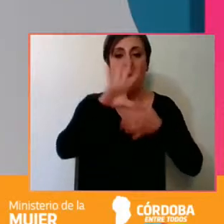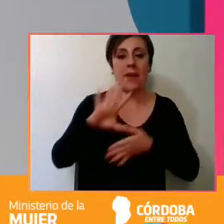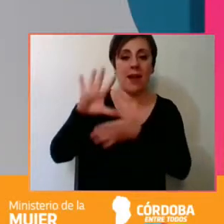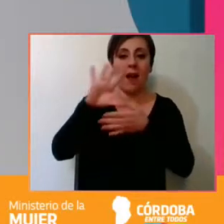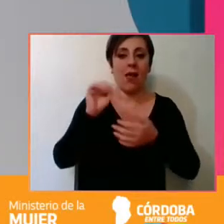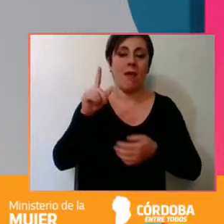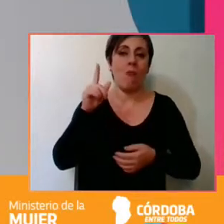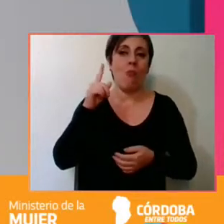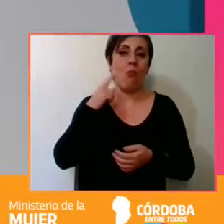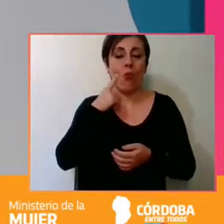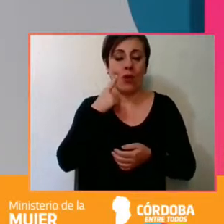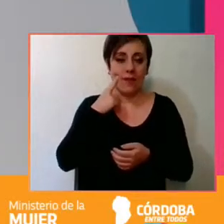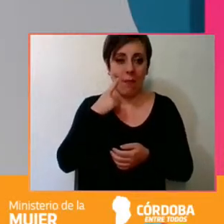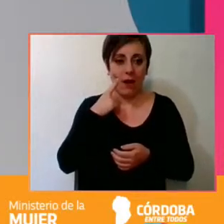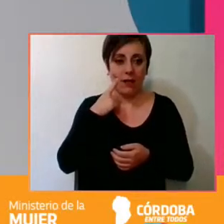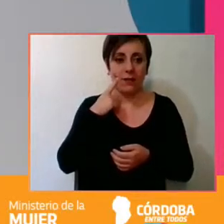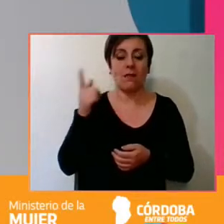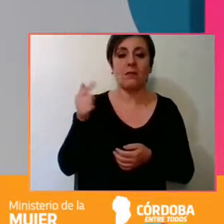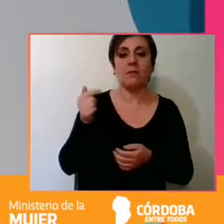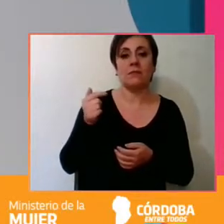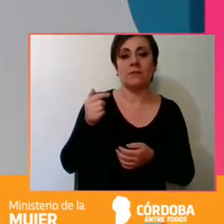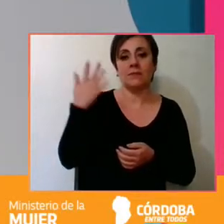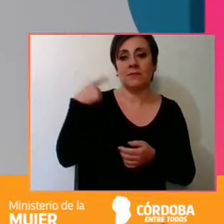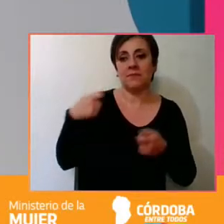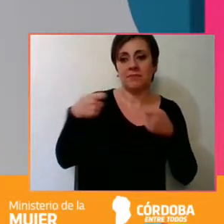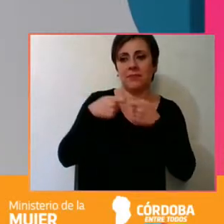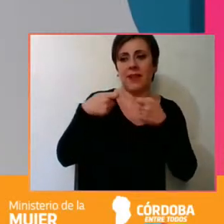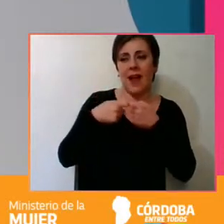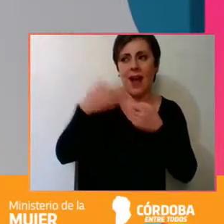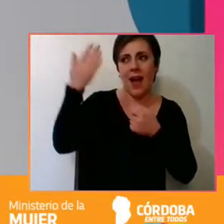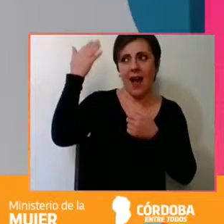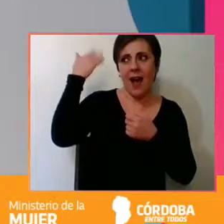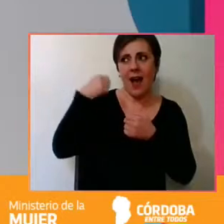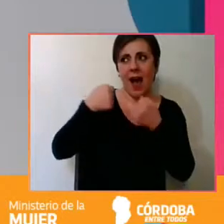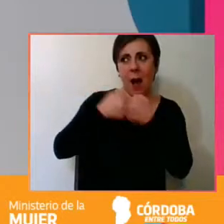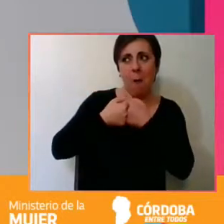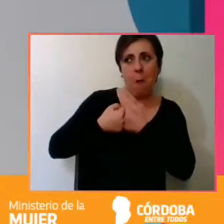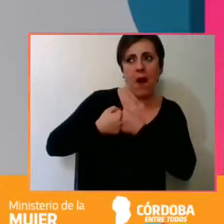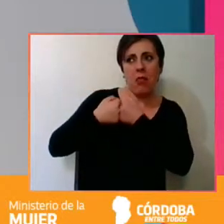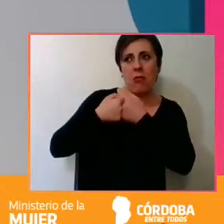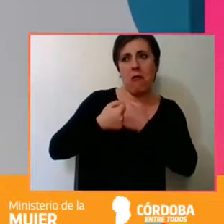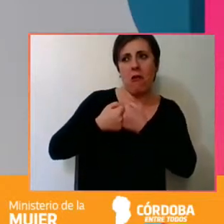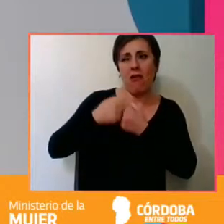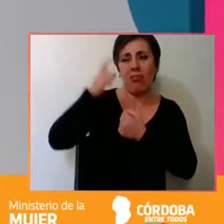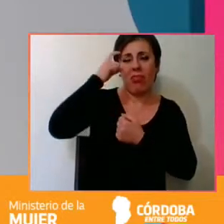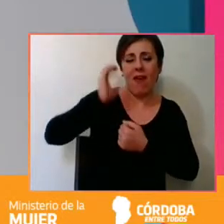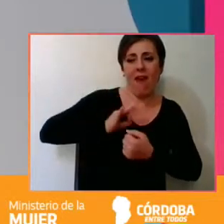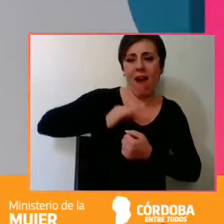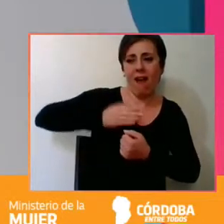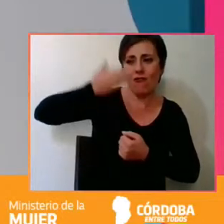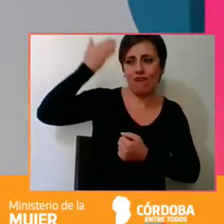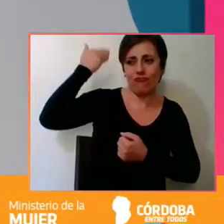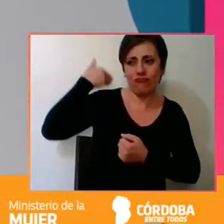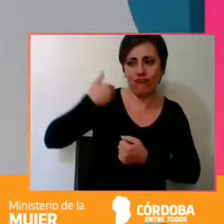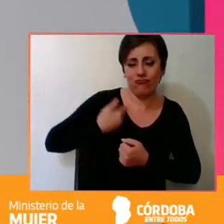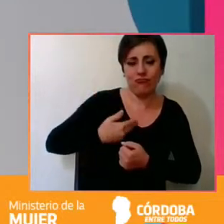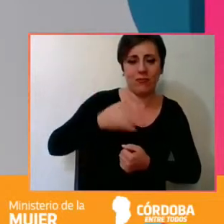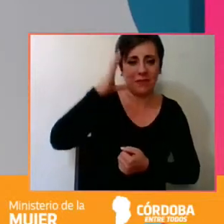quien venimos de alianzas desde hace ya más de 10 años, como